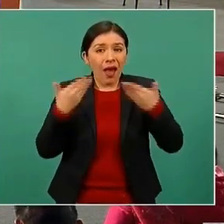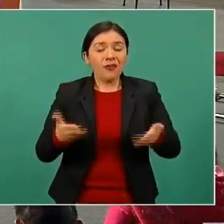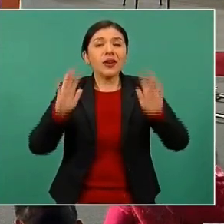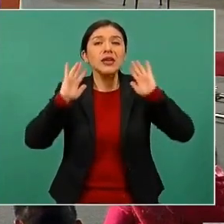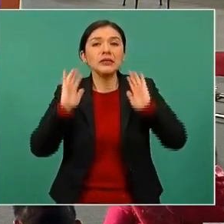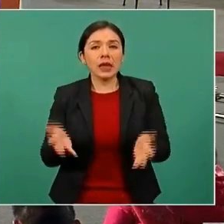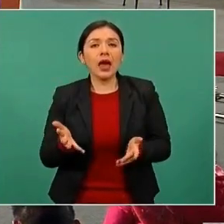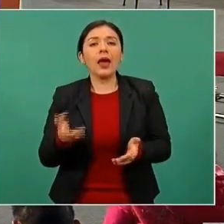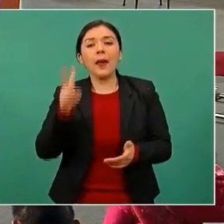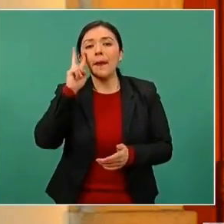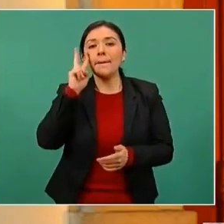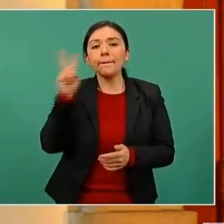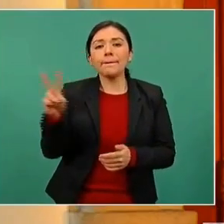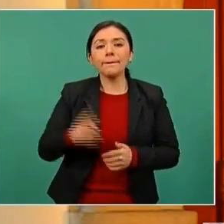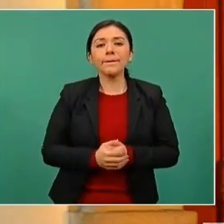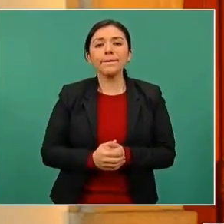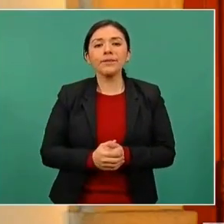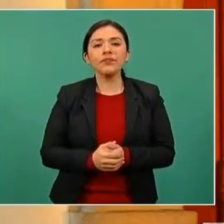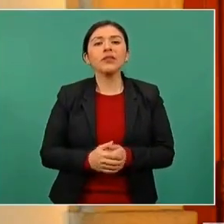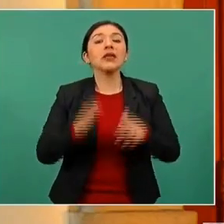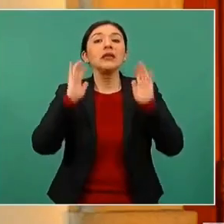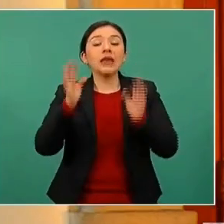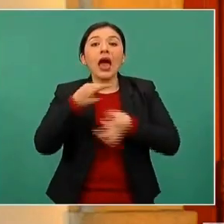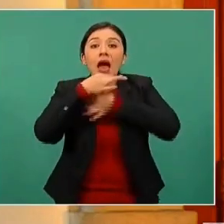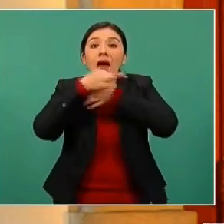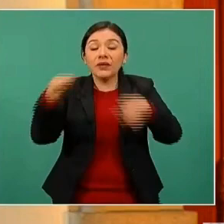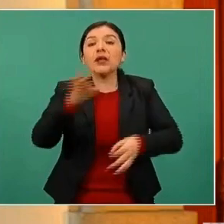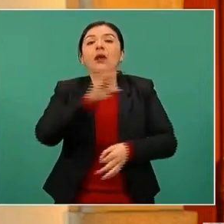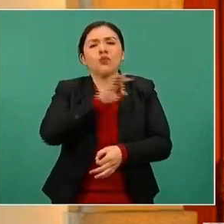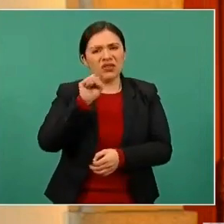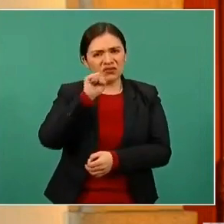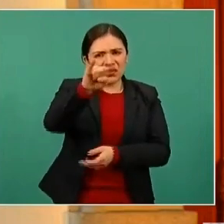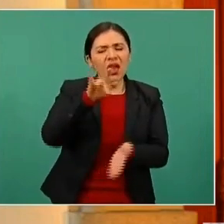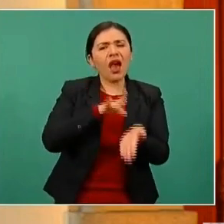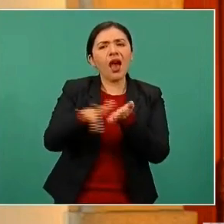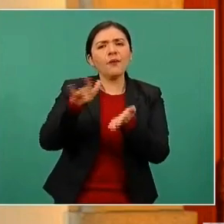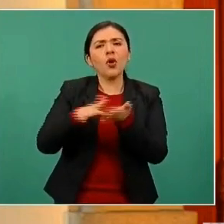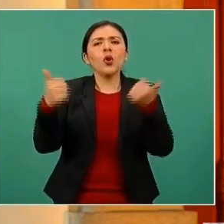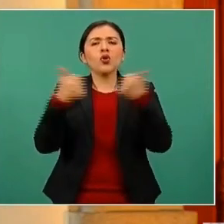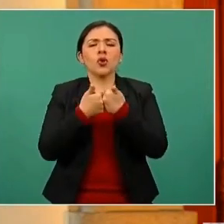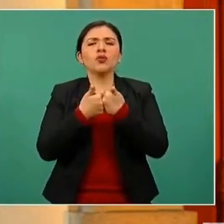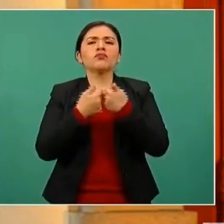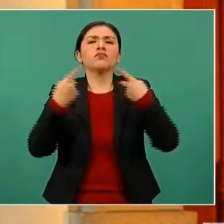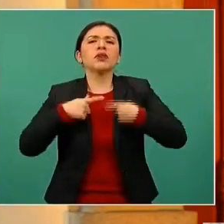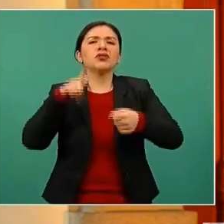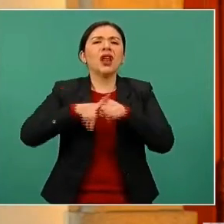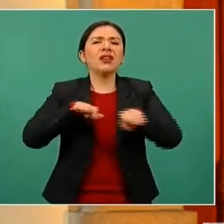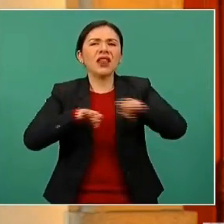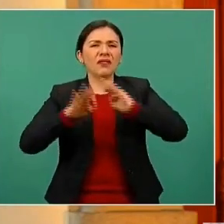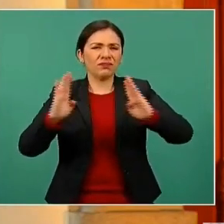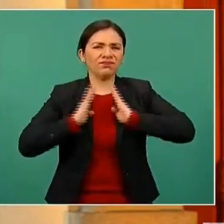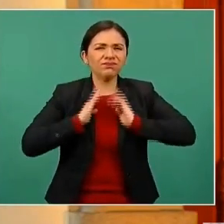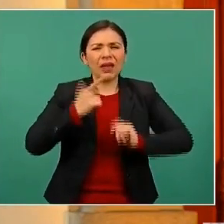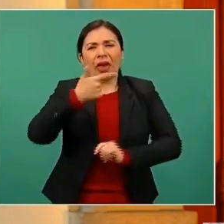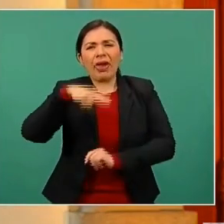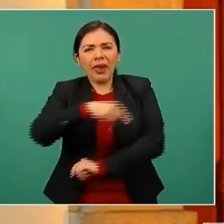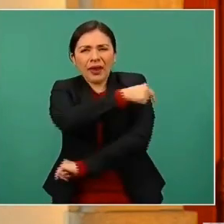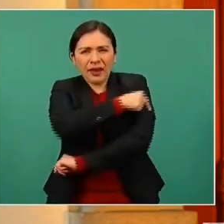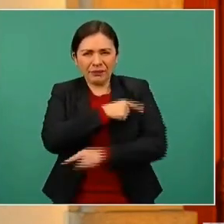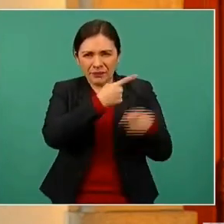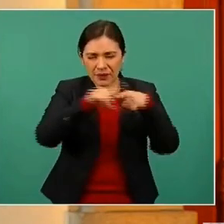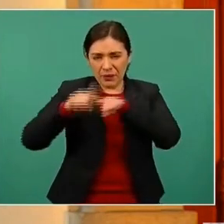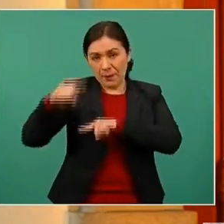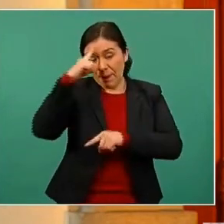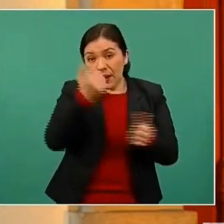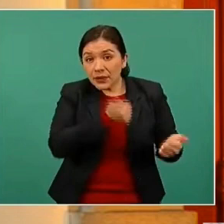este dado su anuencia para apoyar el personal de fuerzas armadas y guardia nacional en la